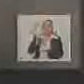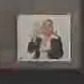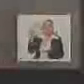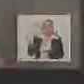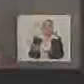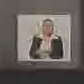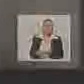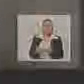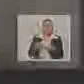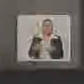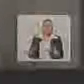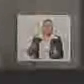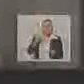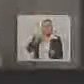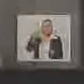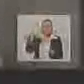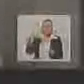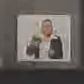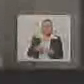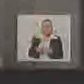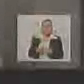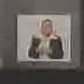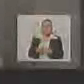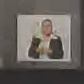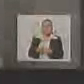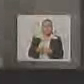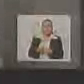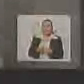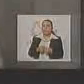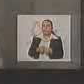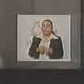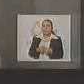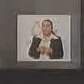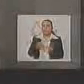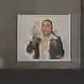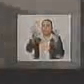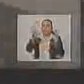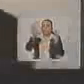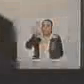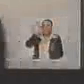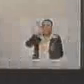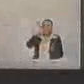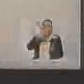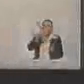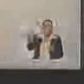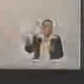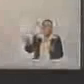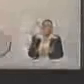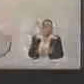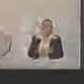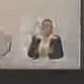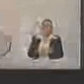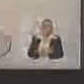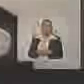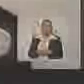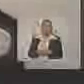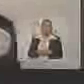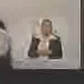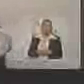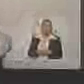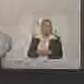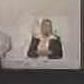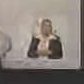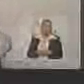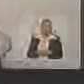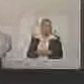Gracias. Tiene la palabra el candidato del partido Movimiento Ciudadano. Adelante. El desprecio se